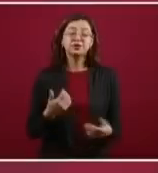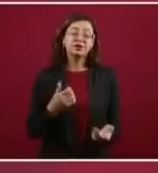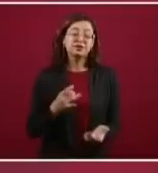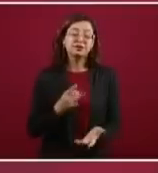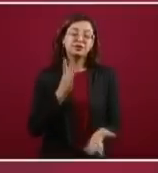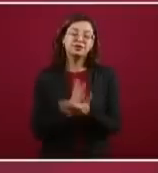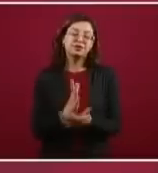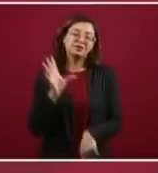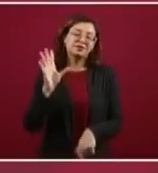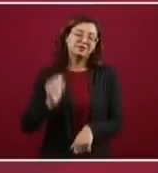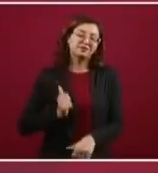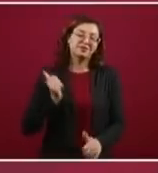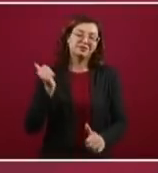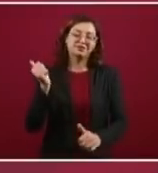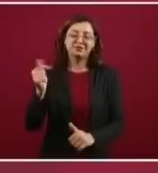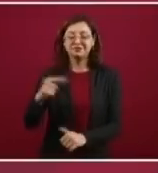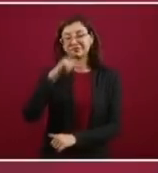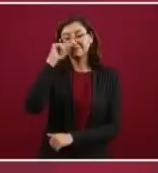presumirles